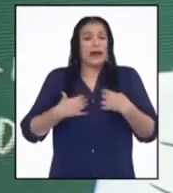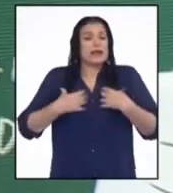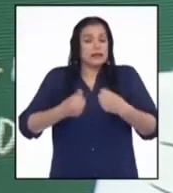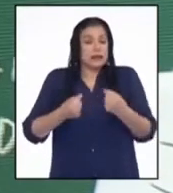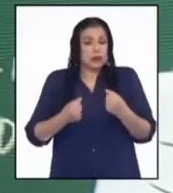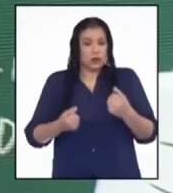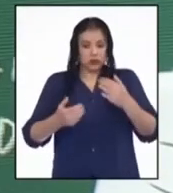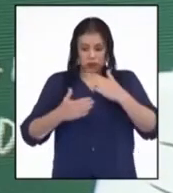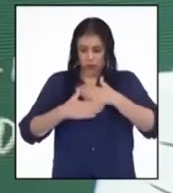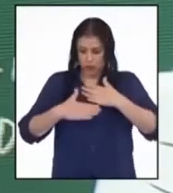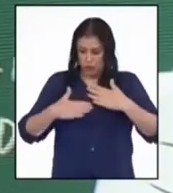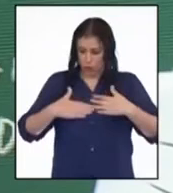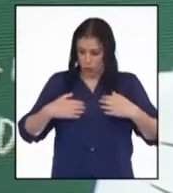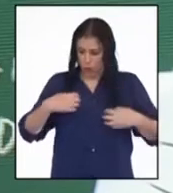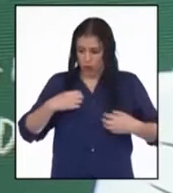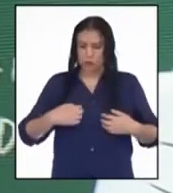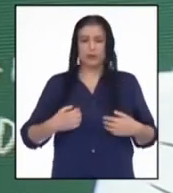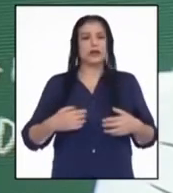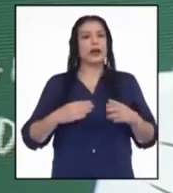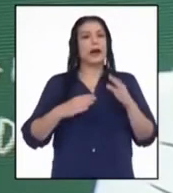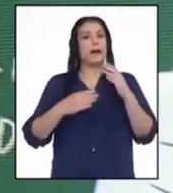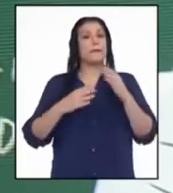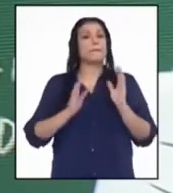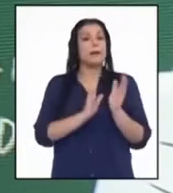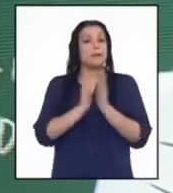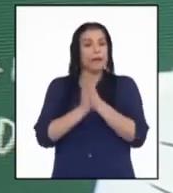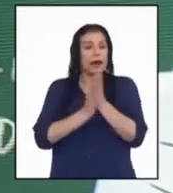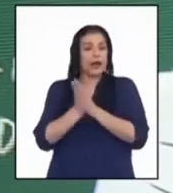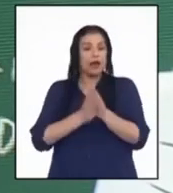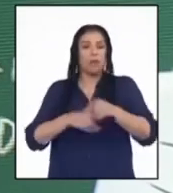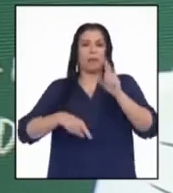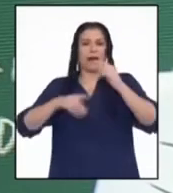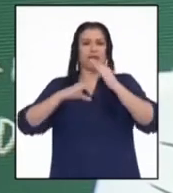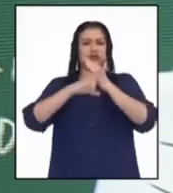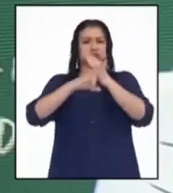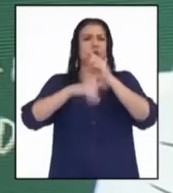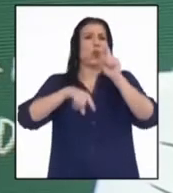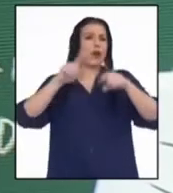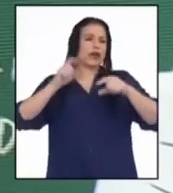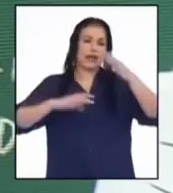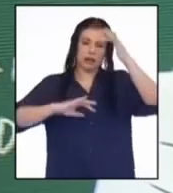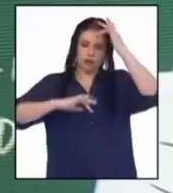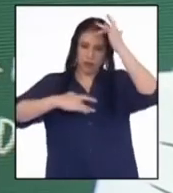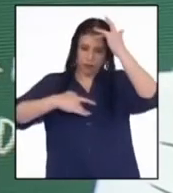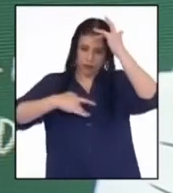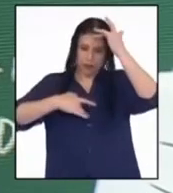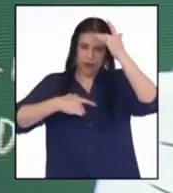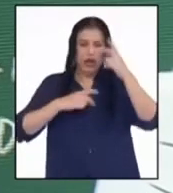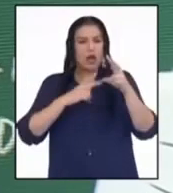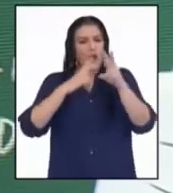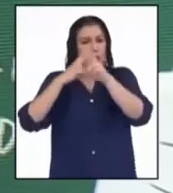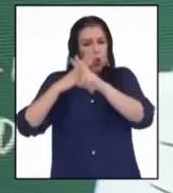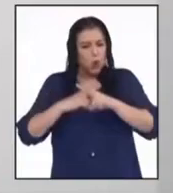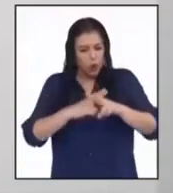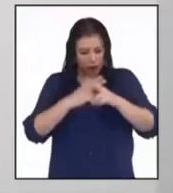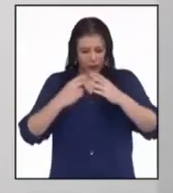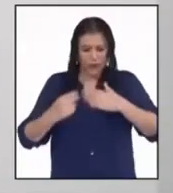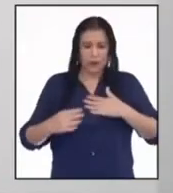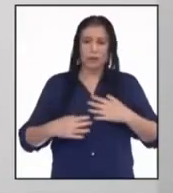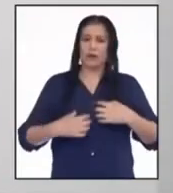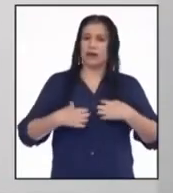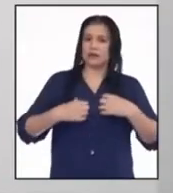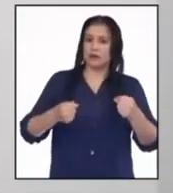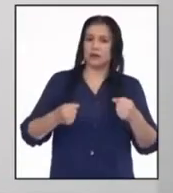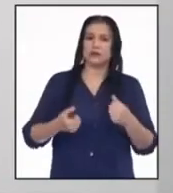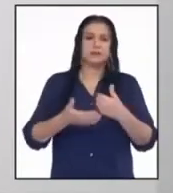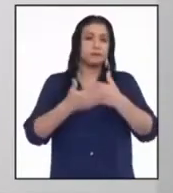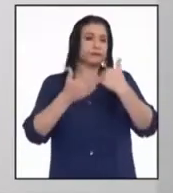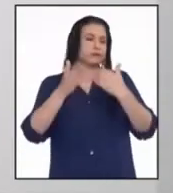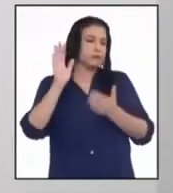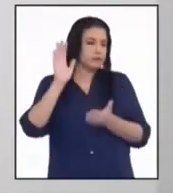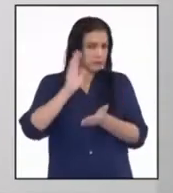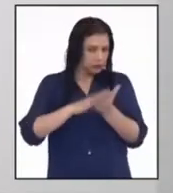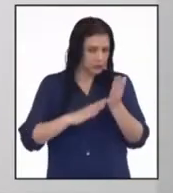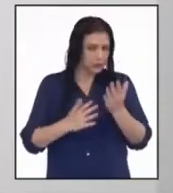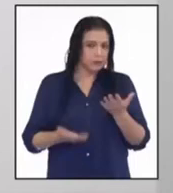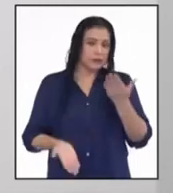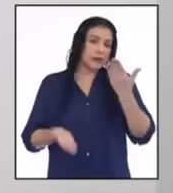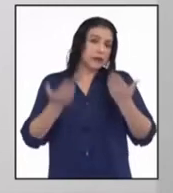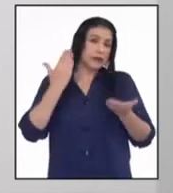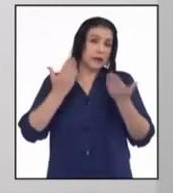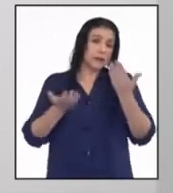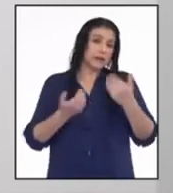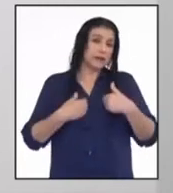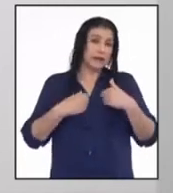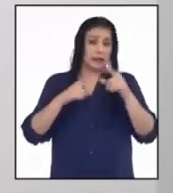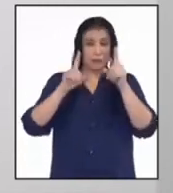y nuestro organismo estará preparado para enfrentar cualquier enfermedad. Cuidemos nuestra salud. Antes de retirarme, quizás